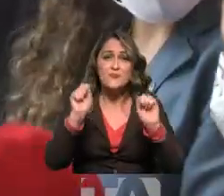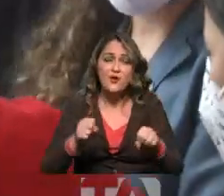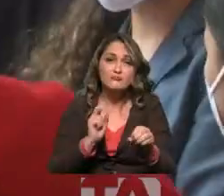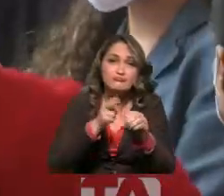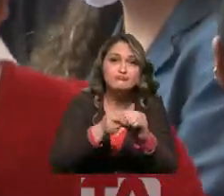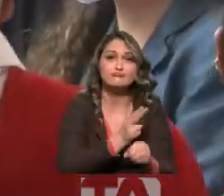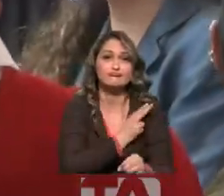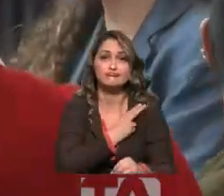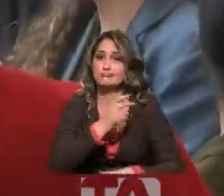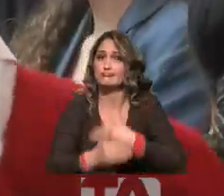valencia 24 horas